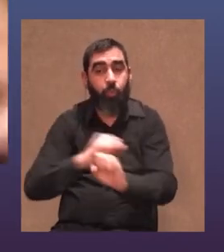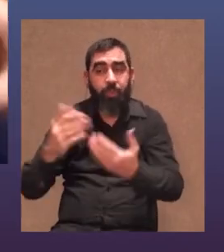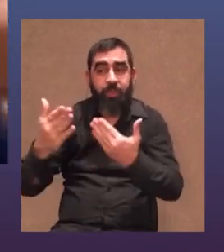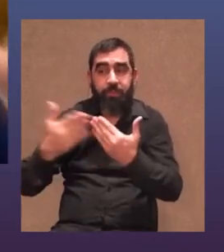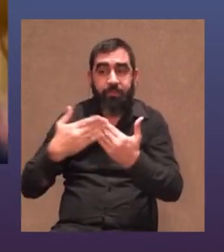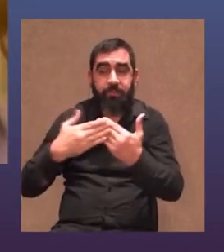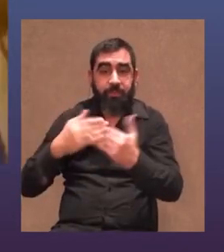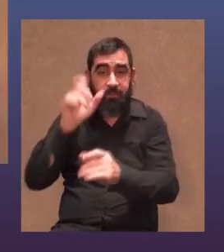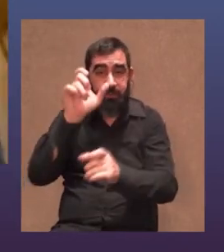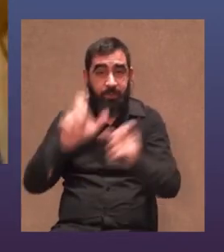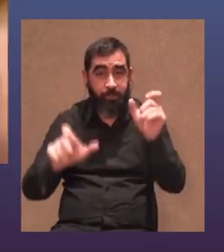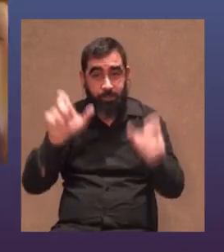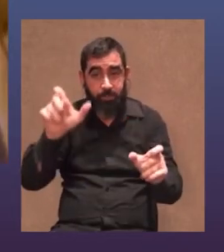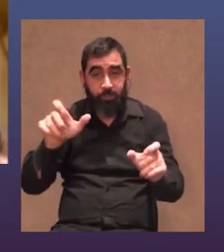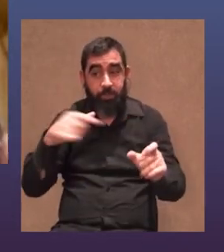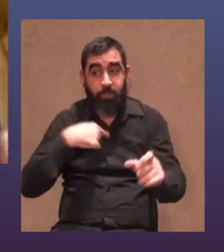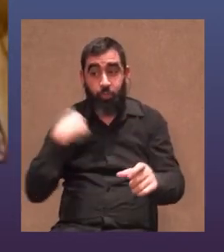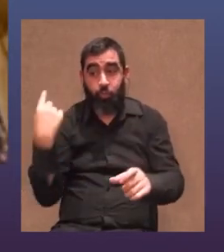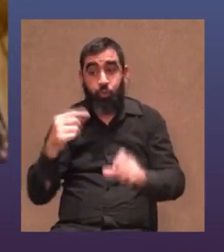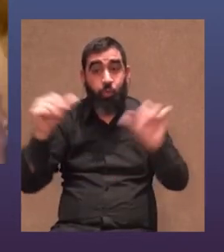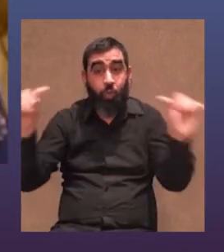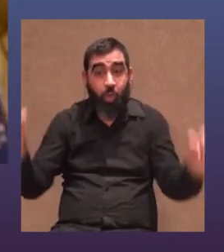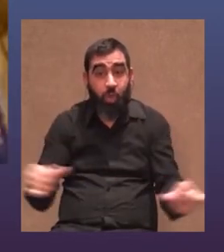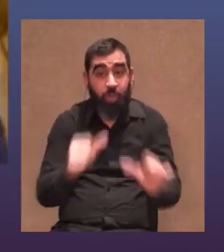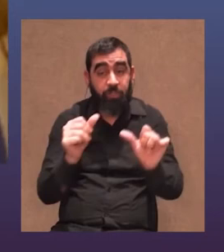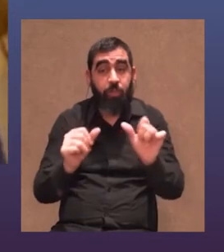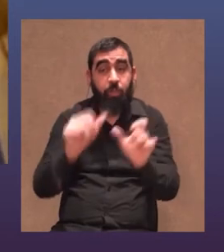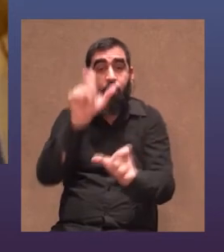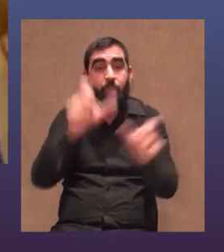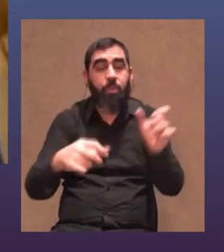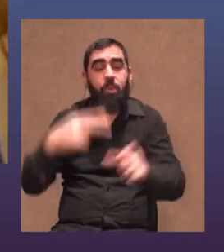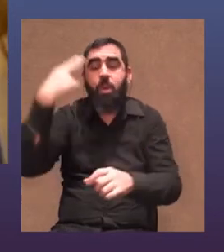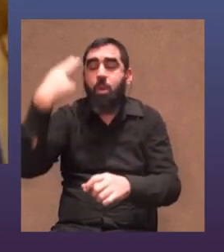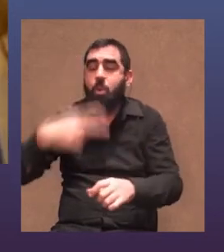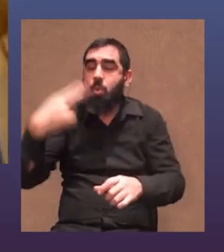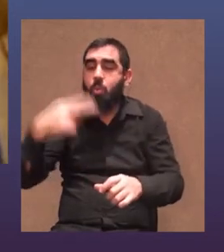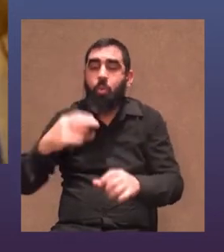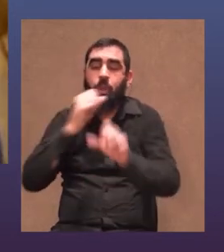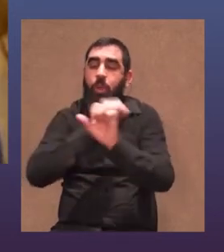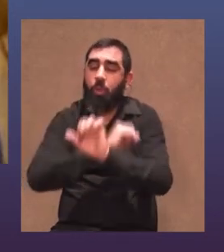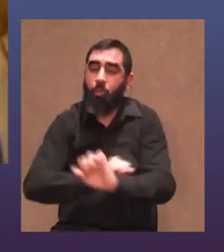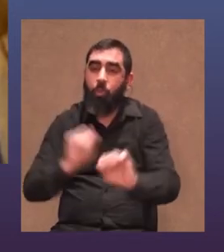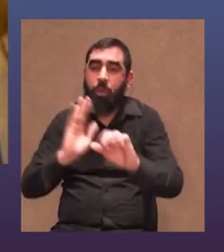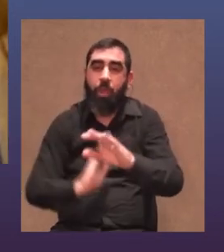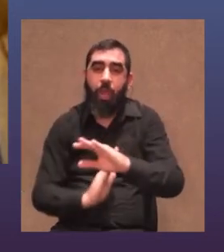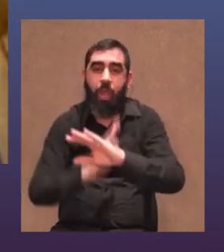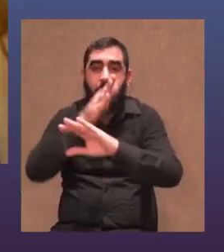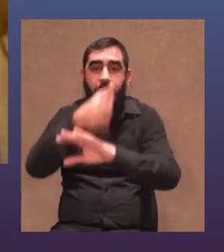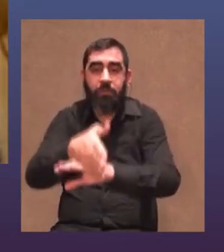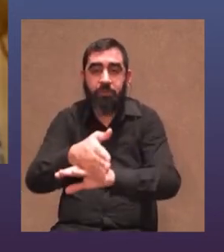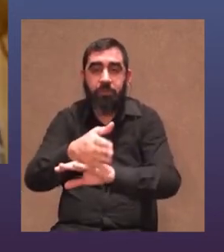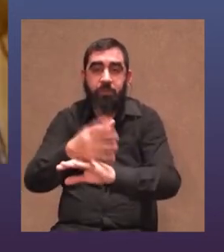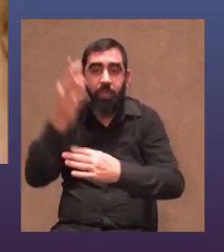acercar lo que nosotros hacemos a gente que no ha tenido nunca la posibilidad de ir a ningún concierto, ni